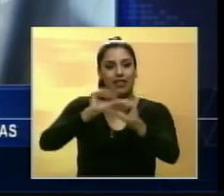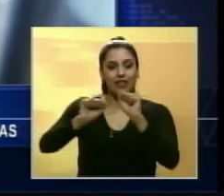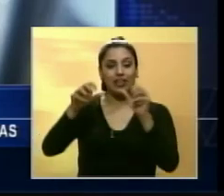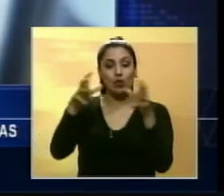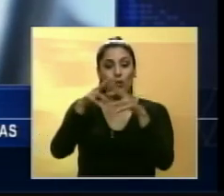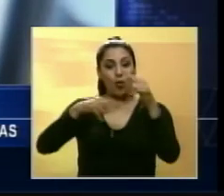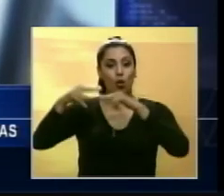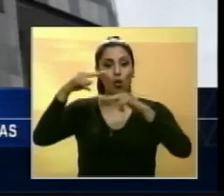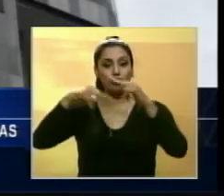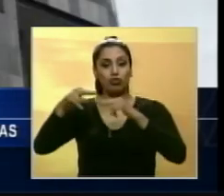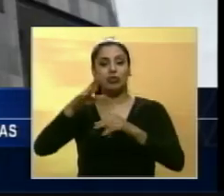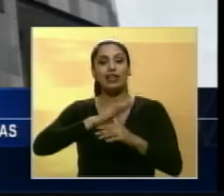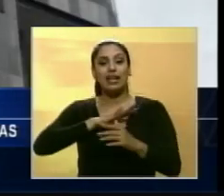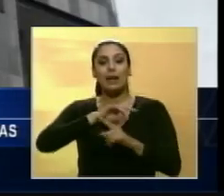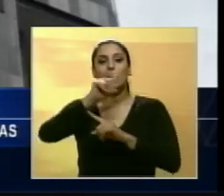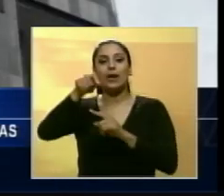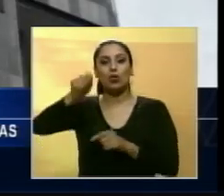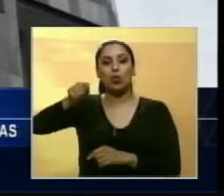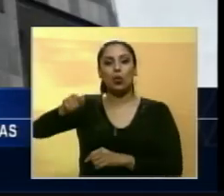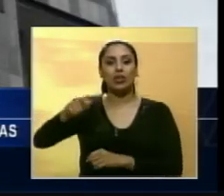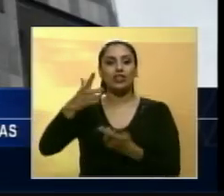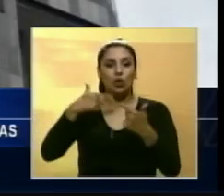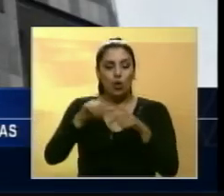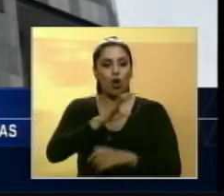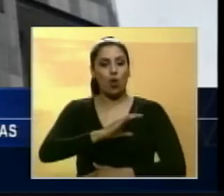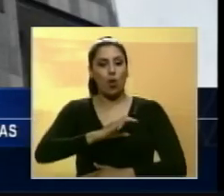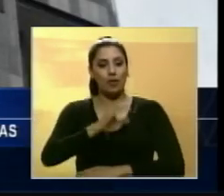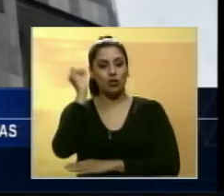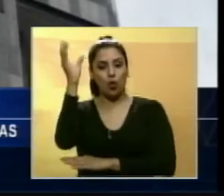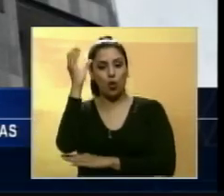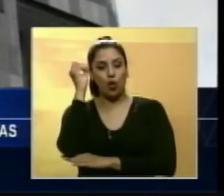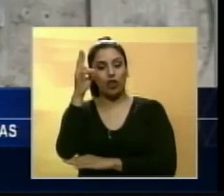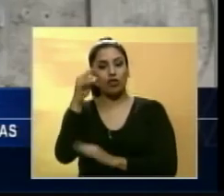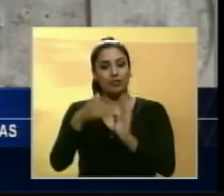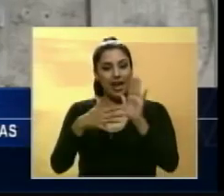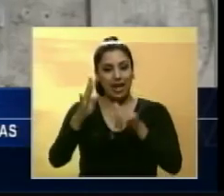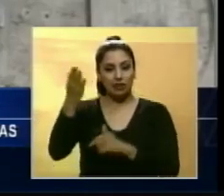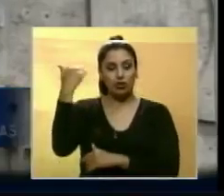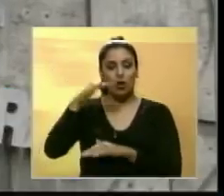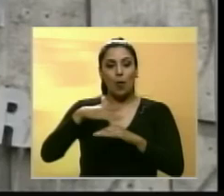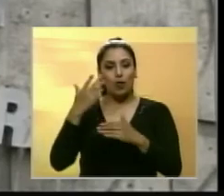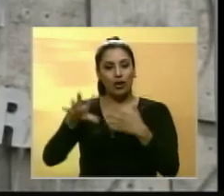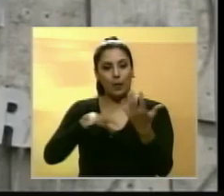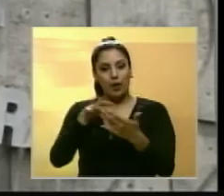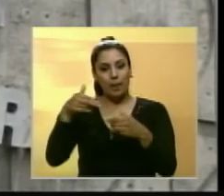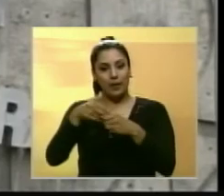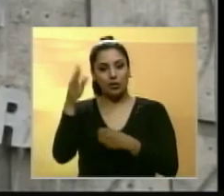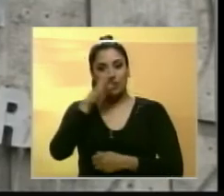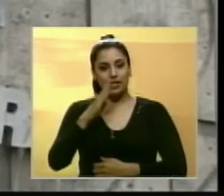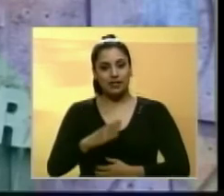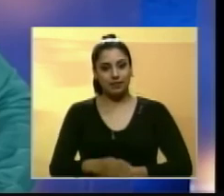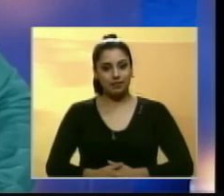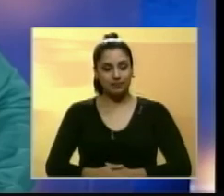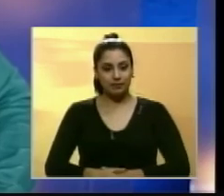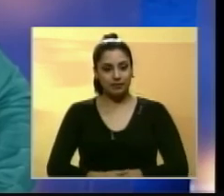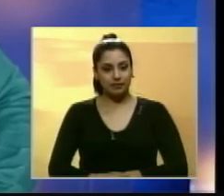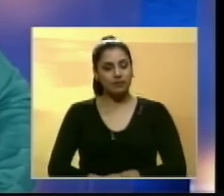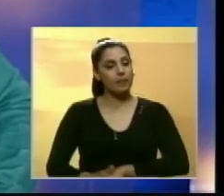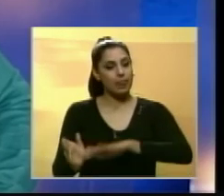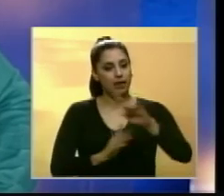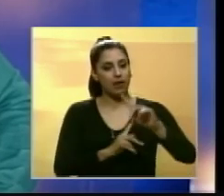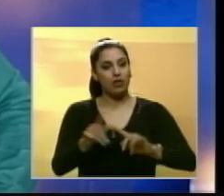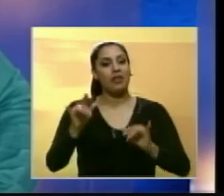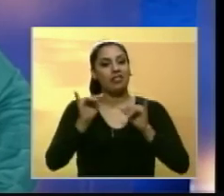grandes constructoras fueran citados a declarar ante una comisión del Congreso en 2014 por el caso Petrobras.